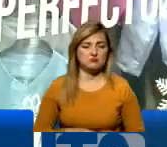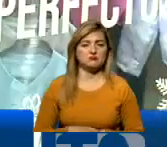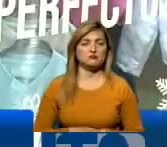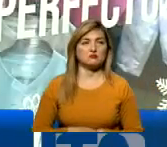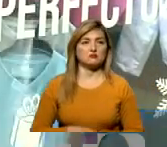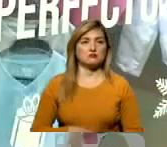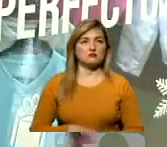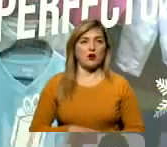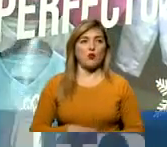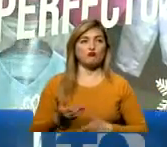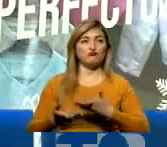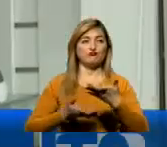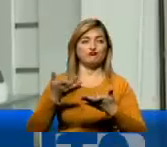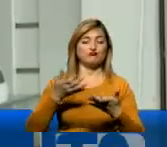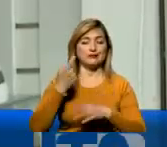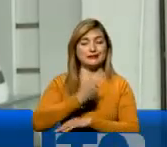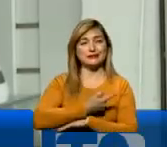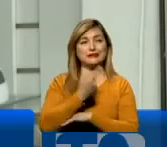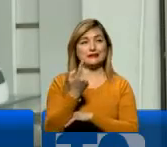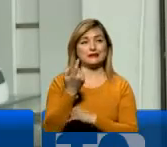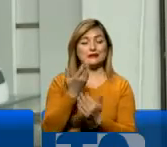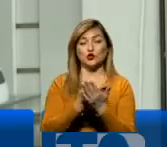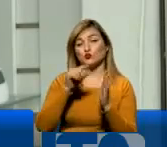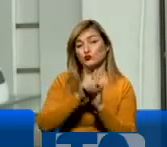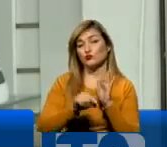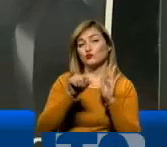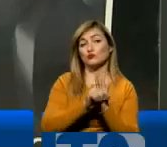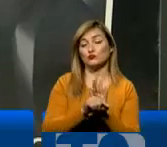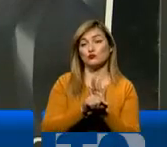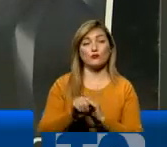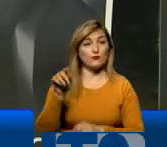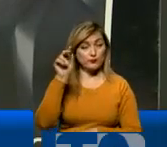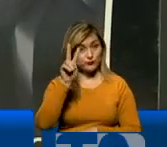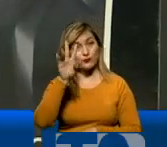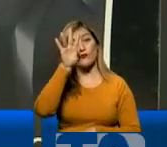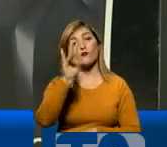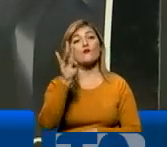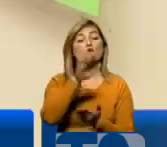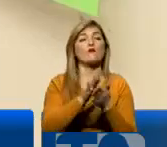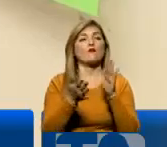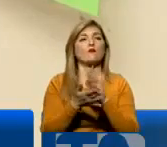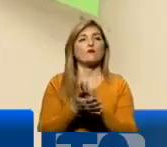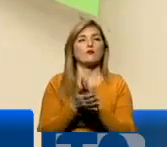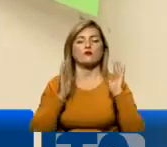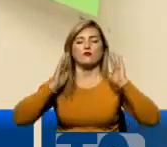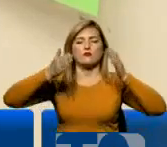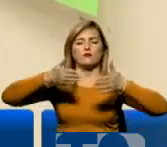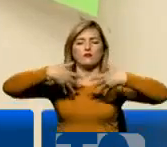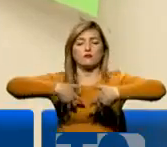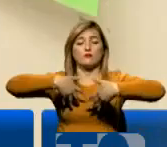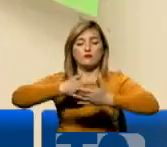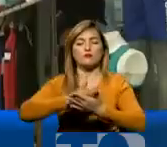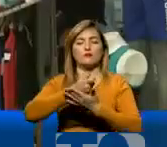mucho movimiento. Aunque muchas tiendas llevan ya varios días con artículos en promoción, es a partir de este 27 de noviembre cuando se concentra el mayor